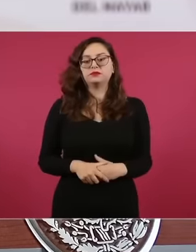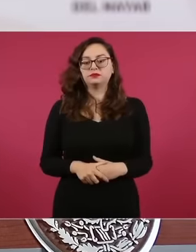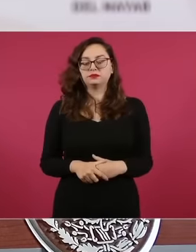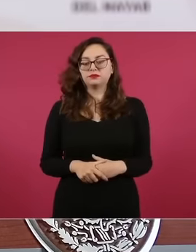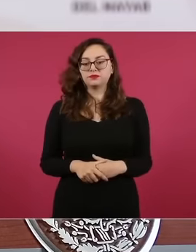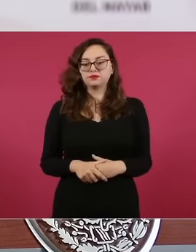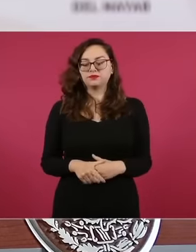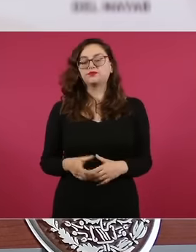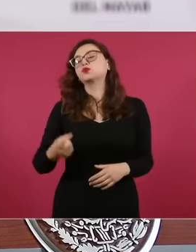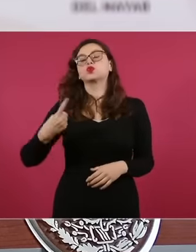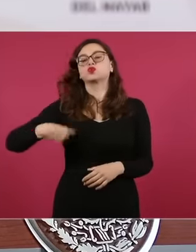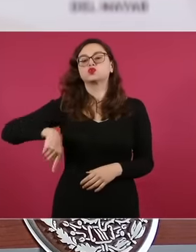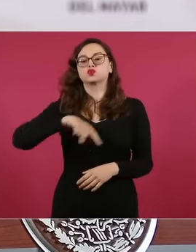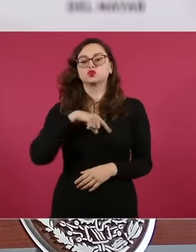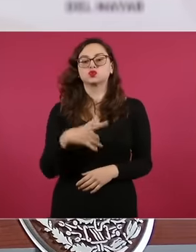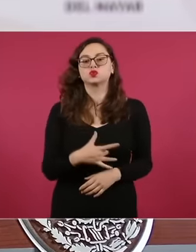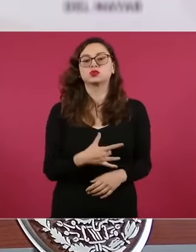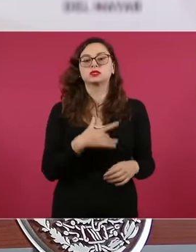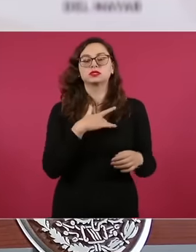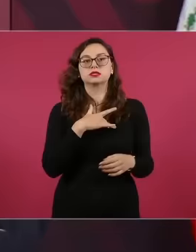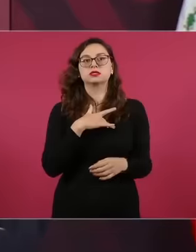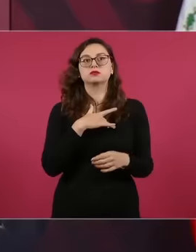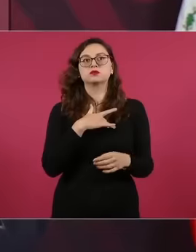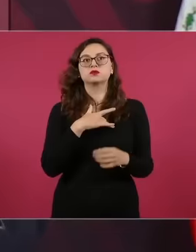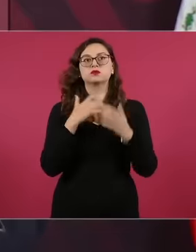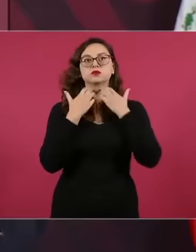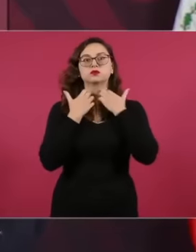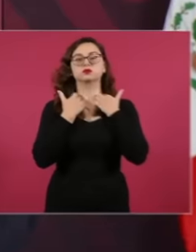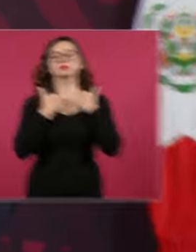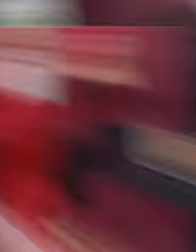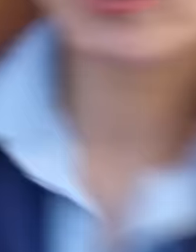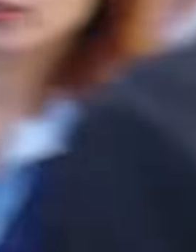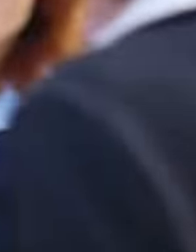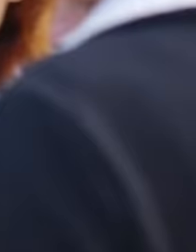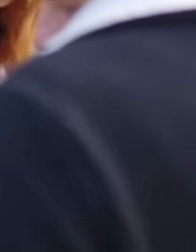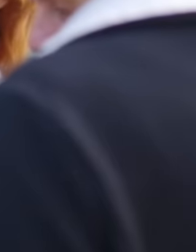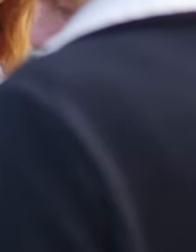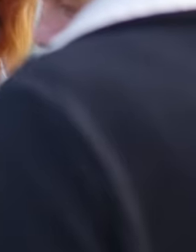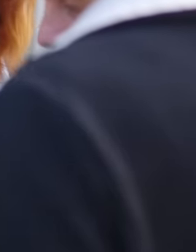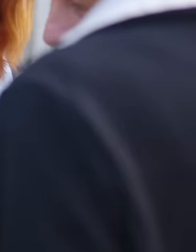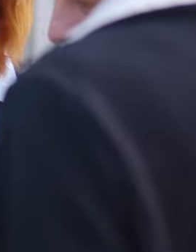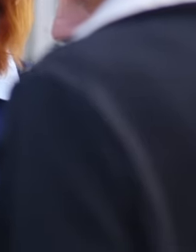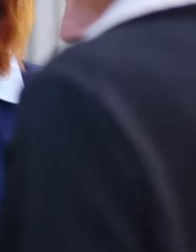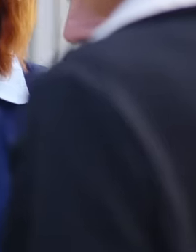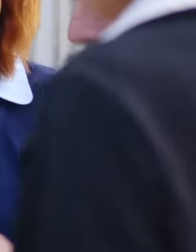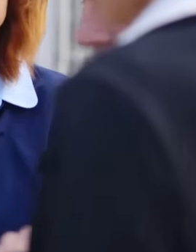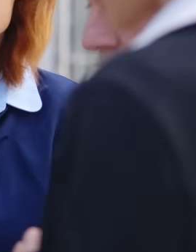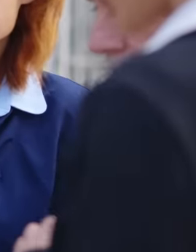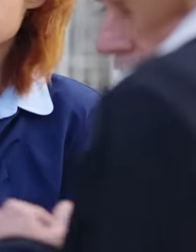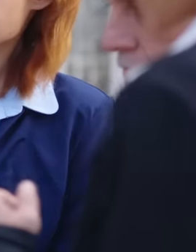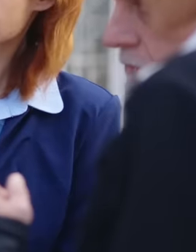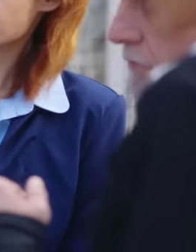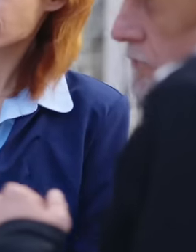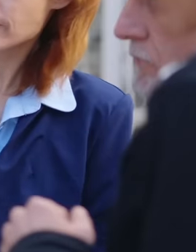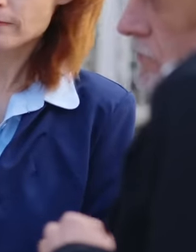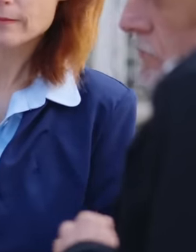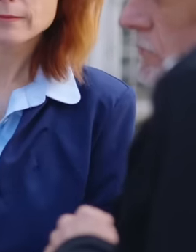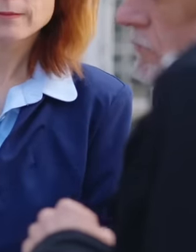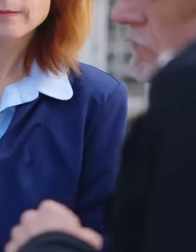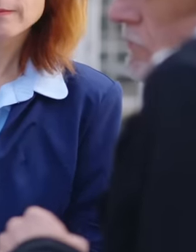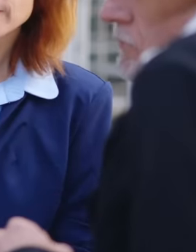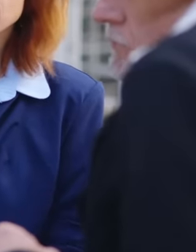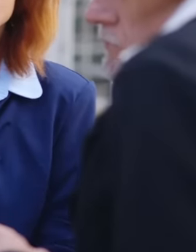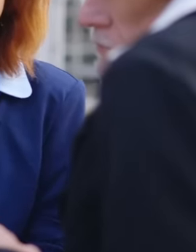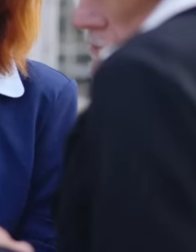ningún presidente se había atrevido a tanto a tocar estos intereses que representa una organización millonaria